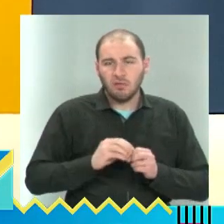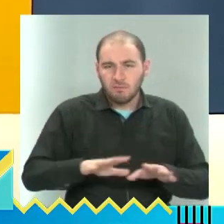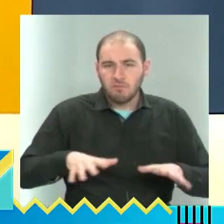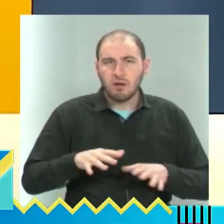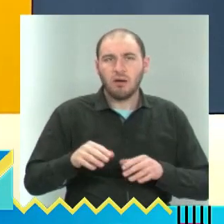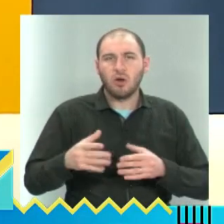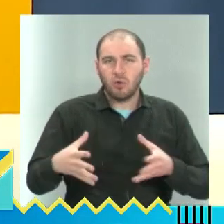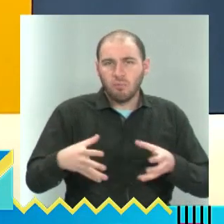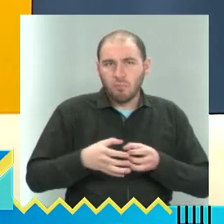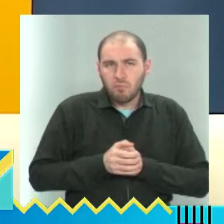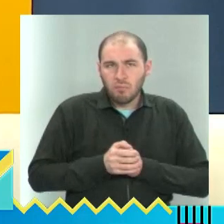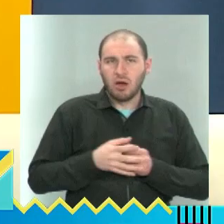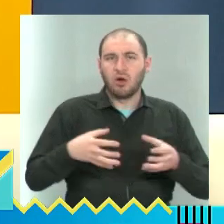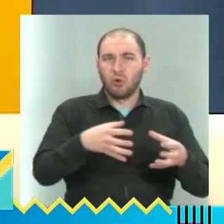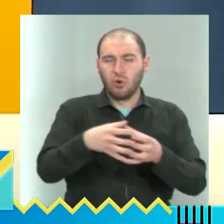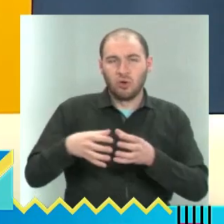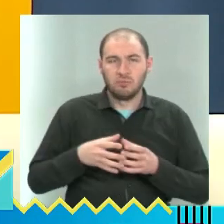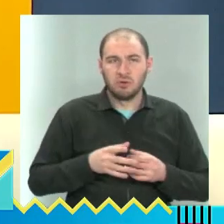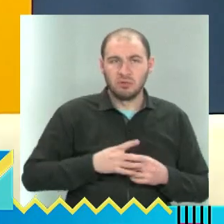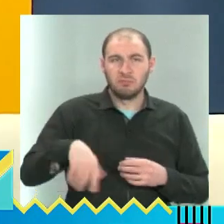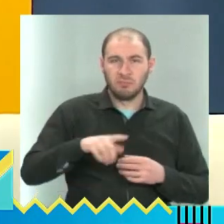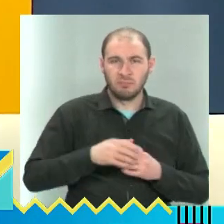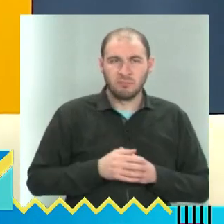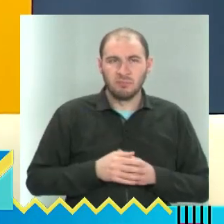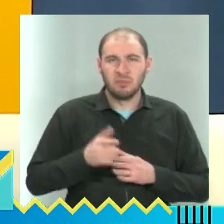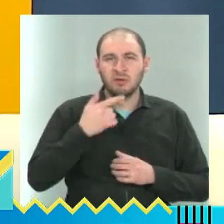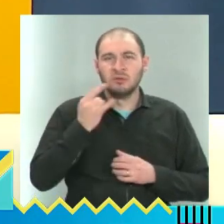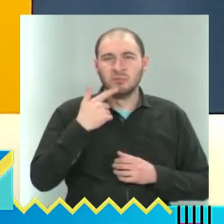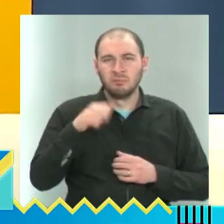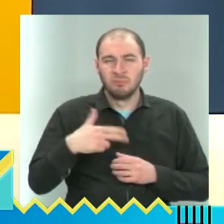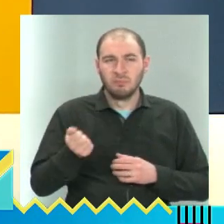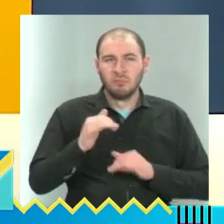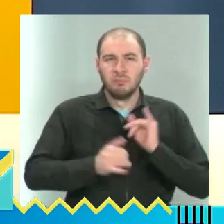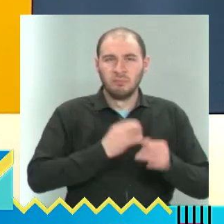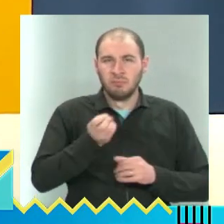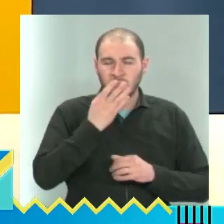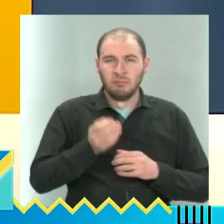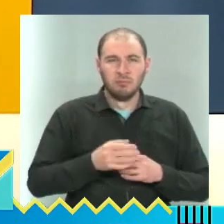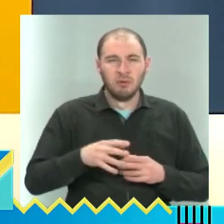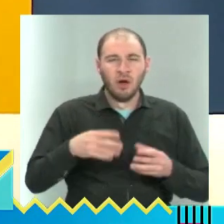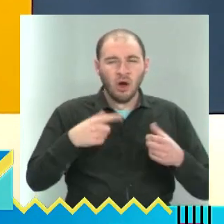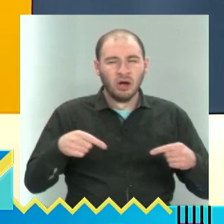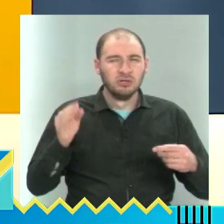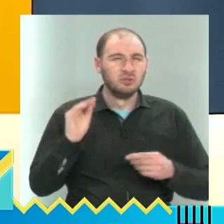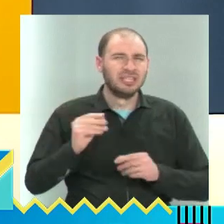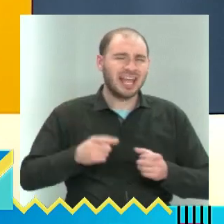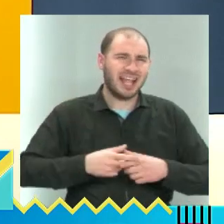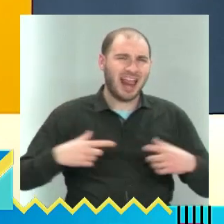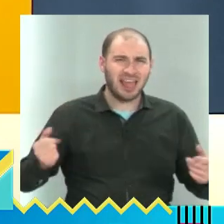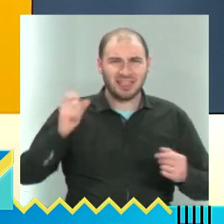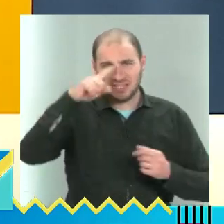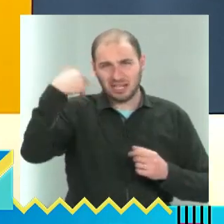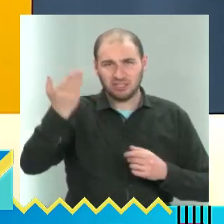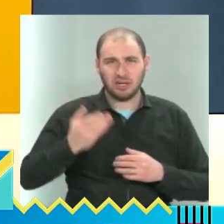a estas organizaciones que, como bien escuchaba Susana Trimarco en su declaración, son mafias muy grandes, son